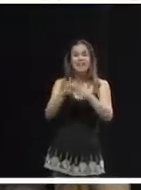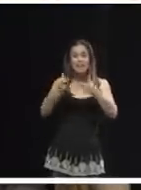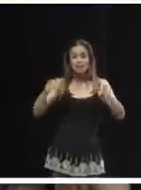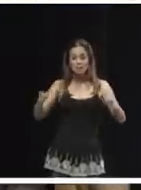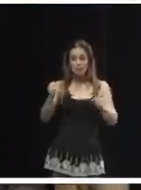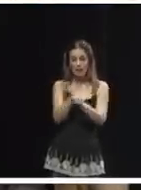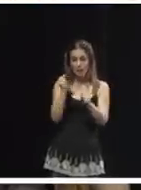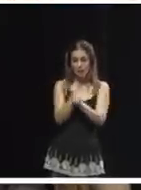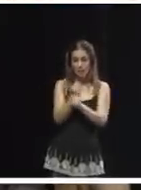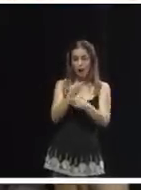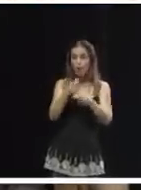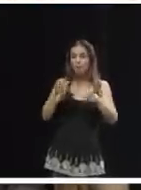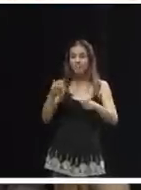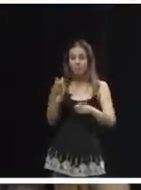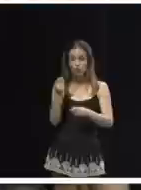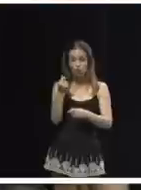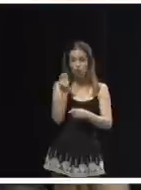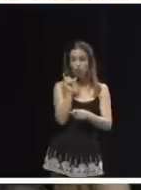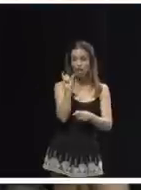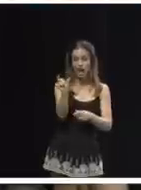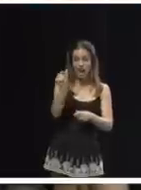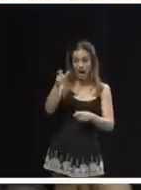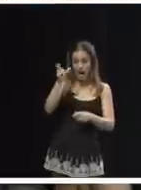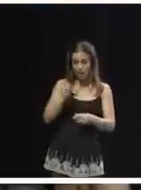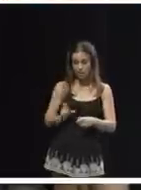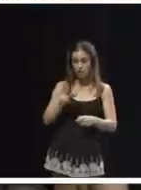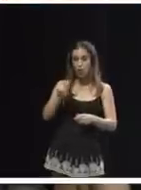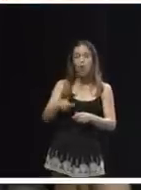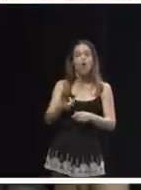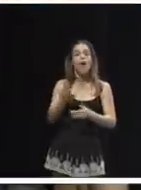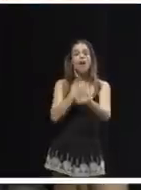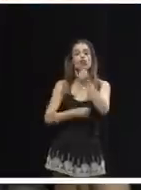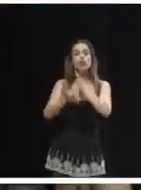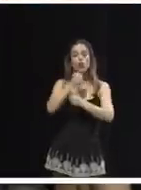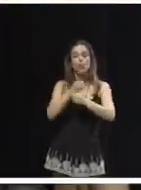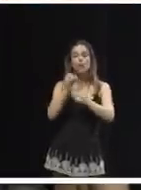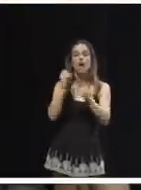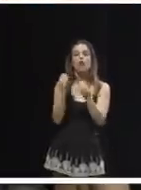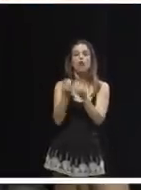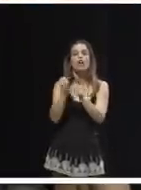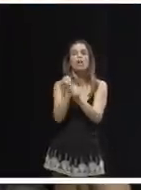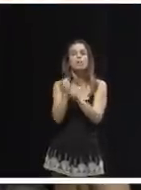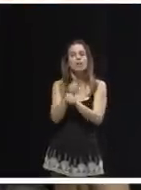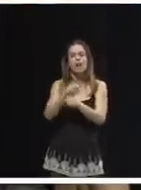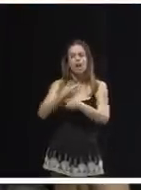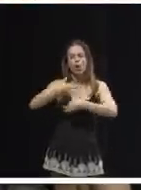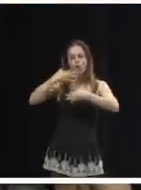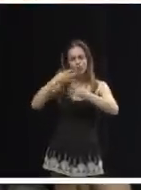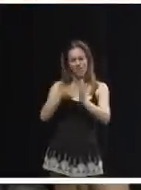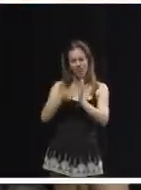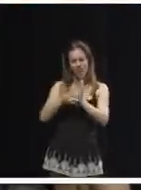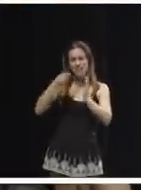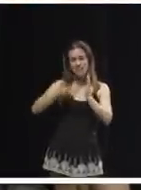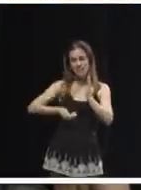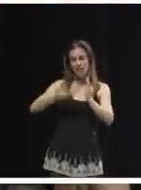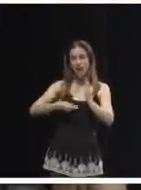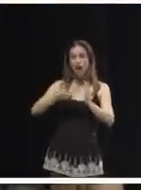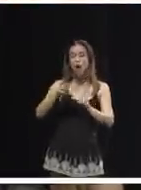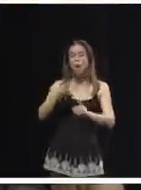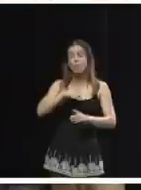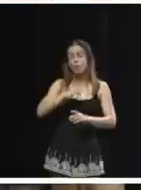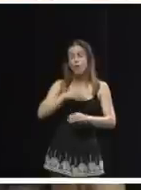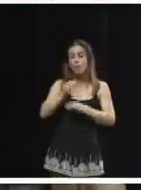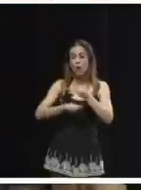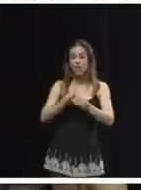seguir aumentando los salarios, podemos tener una economía con empleos decentes y de calidad, podemos conseguir que la vivienda deje de ser un negocio y